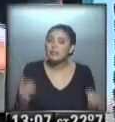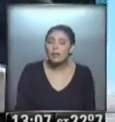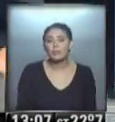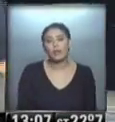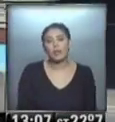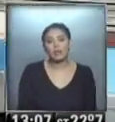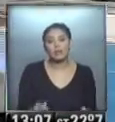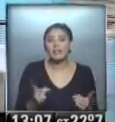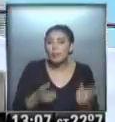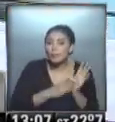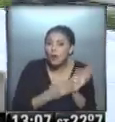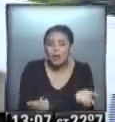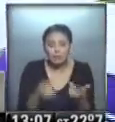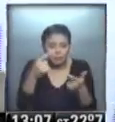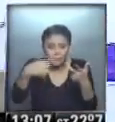también